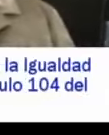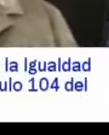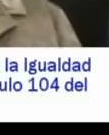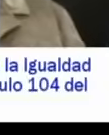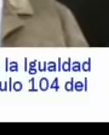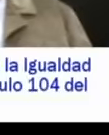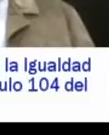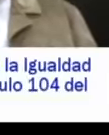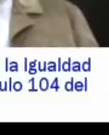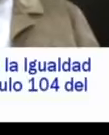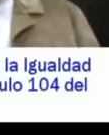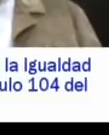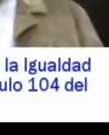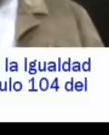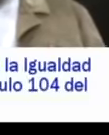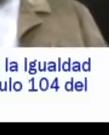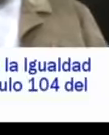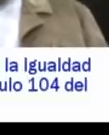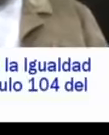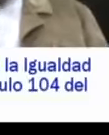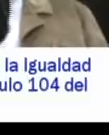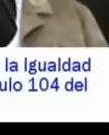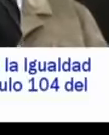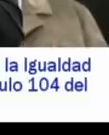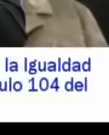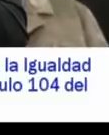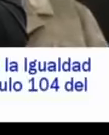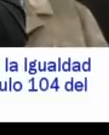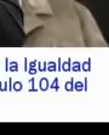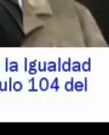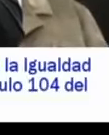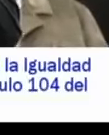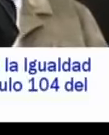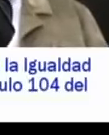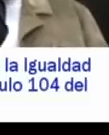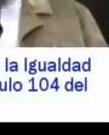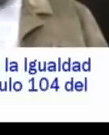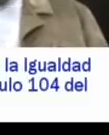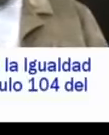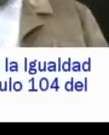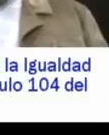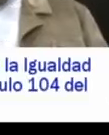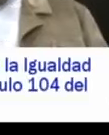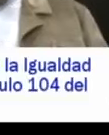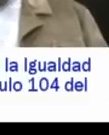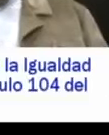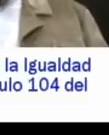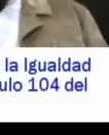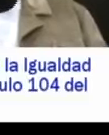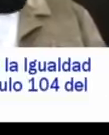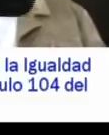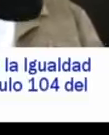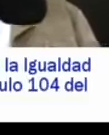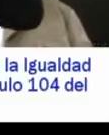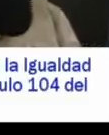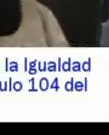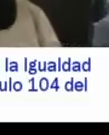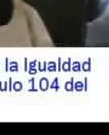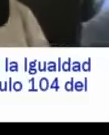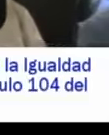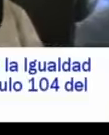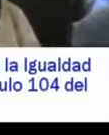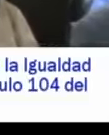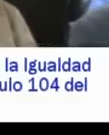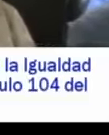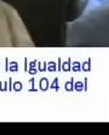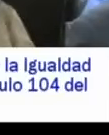la igualdad real, plena, aplicada, y que, bueno, va cargada de mucho amor de nosotras hacia ellos. Así que